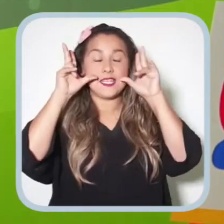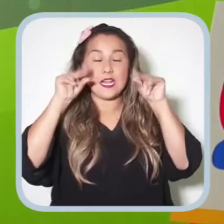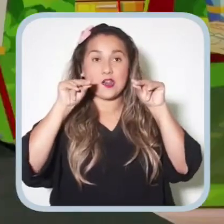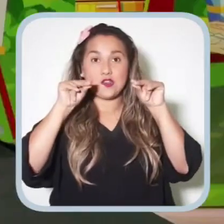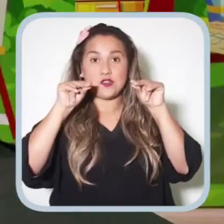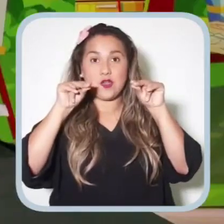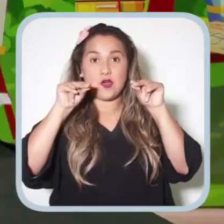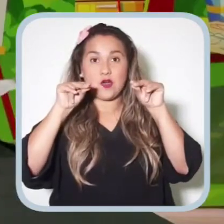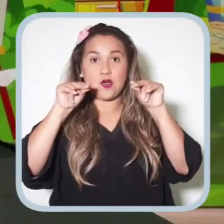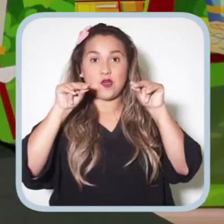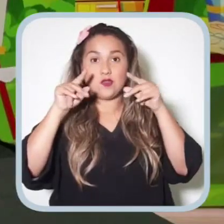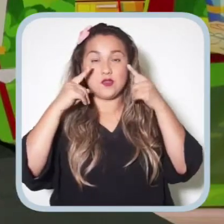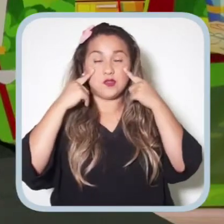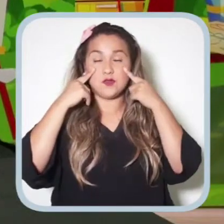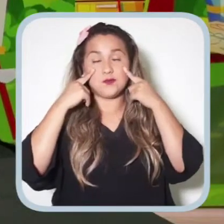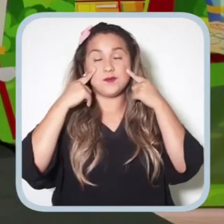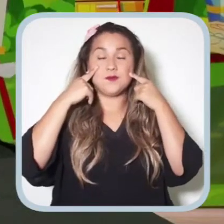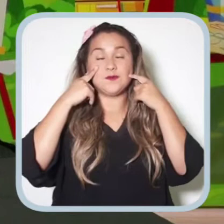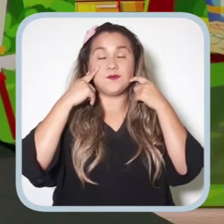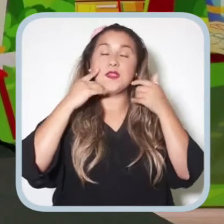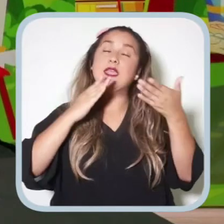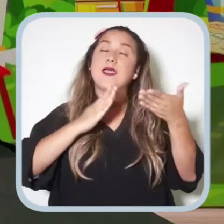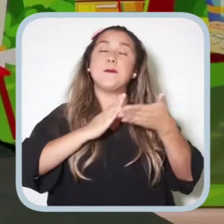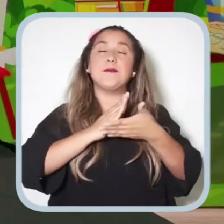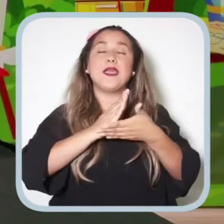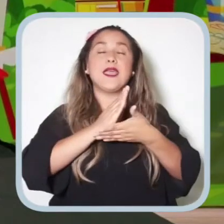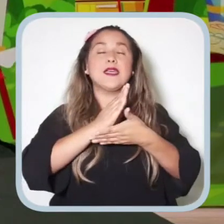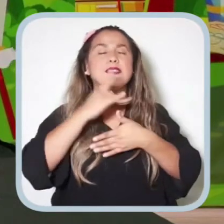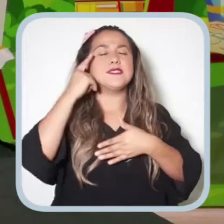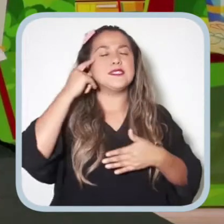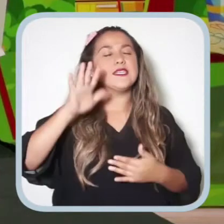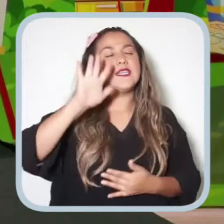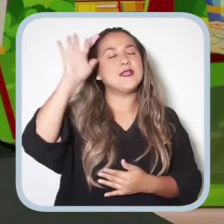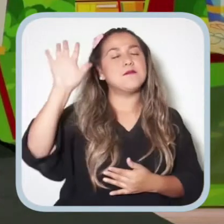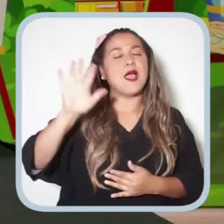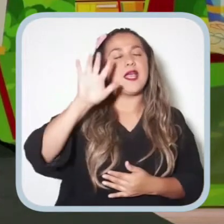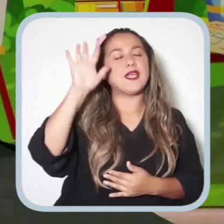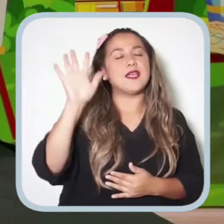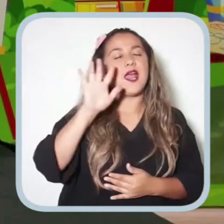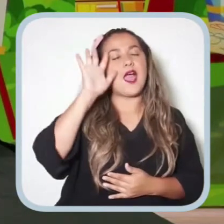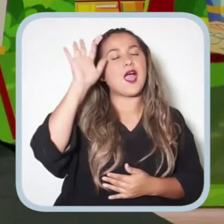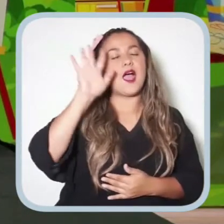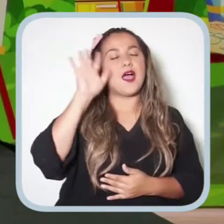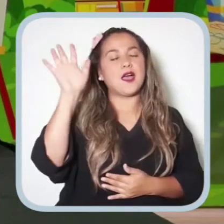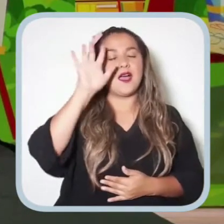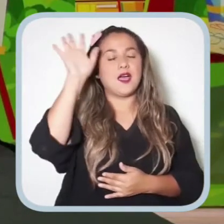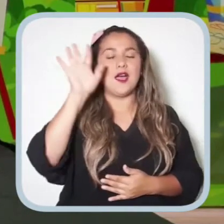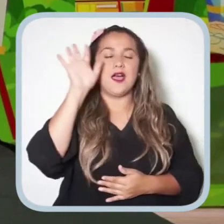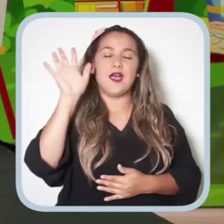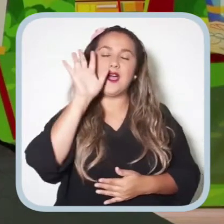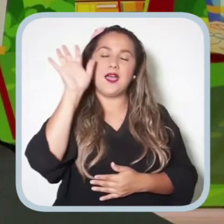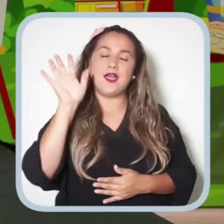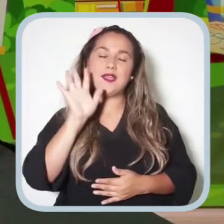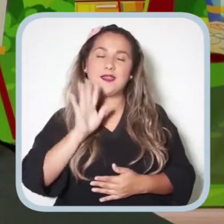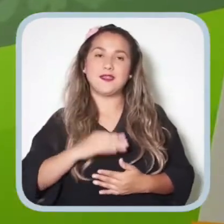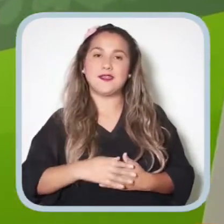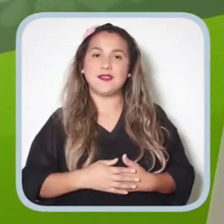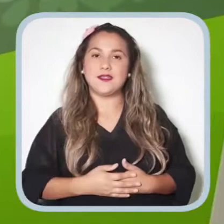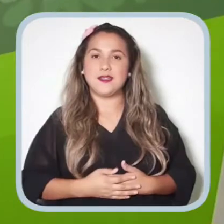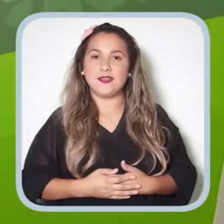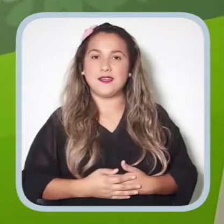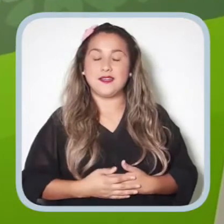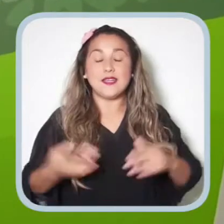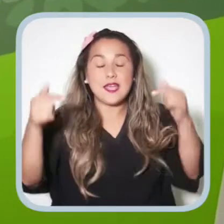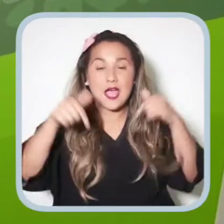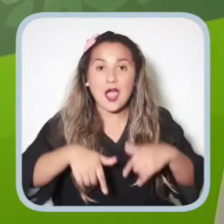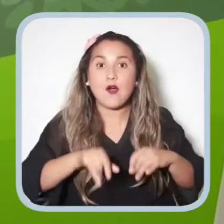ojos, y comiencen a imaginar. Ahora sí,